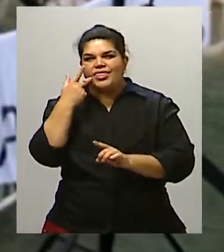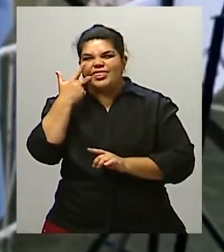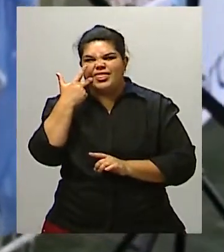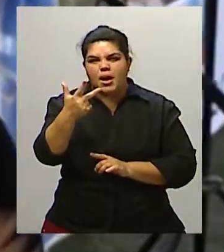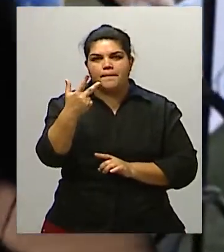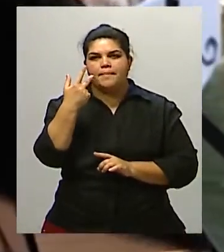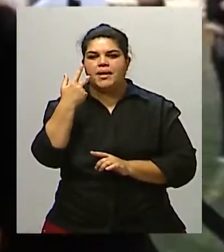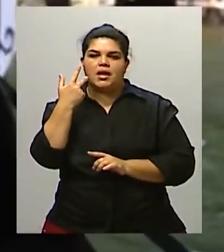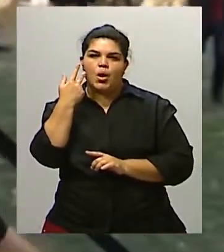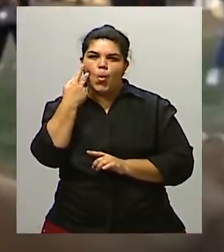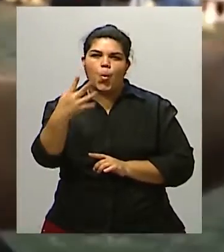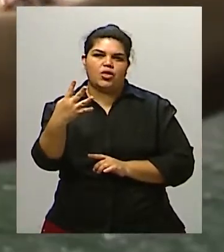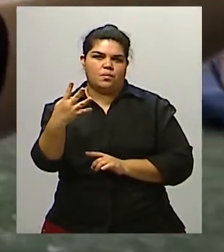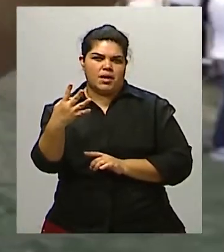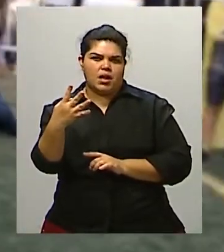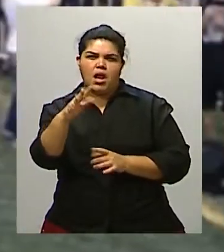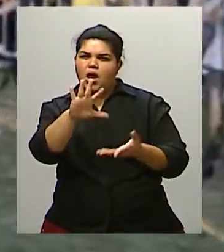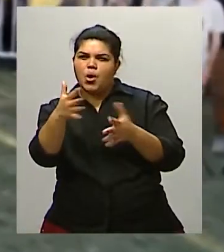a la hiperinflación de Alfonsín,